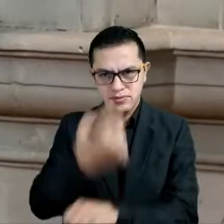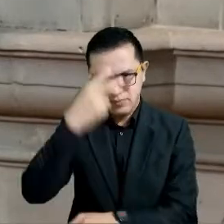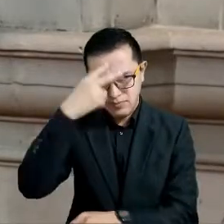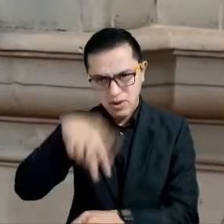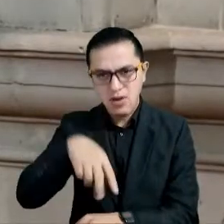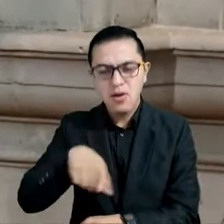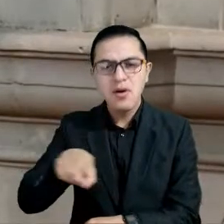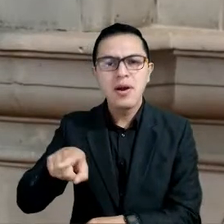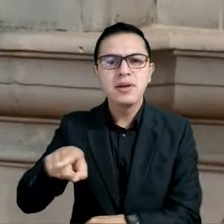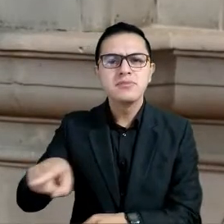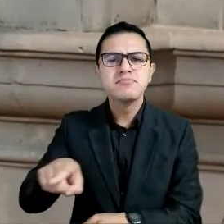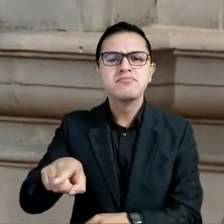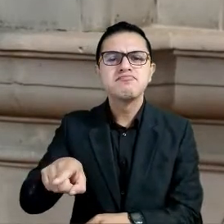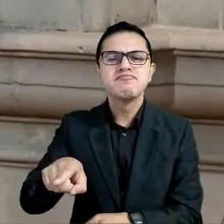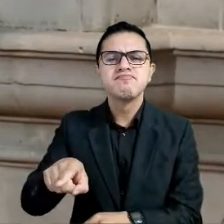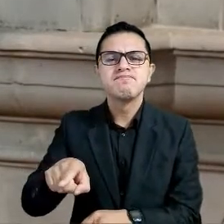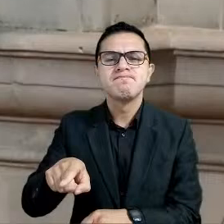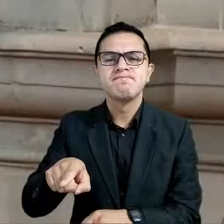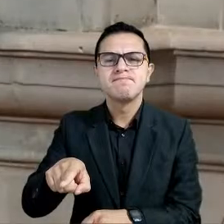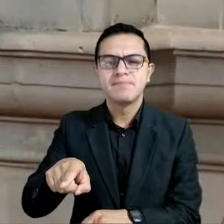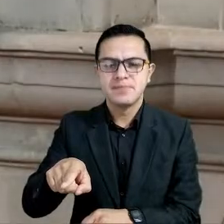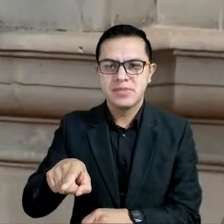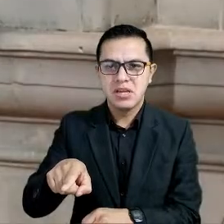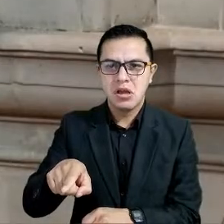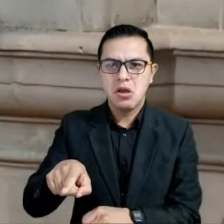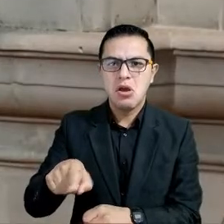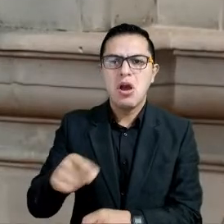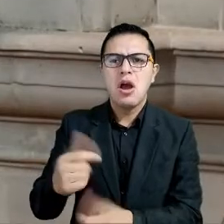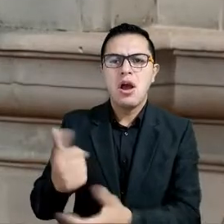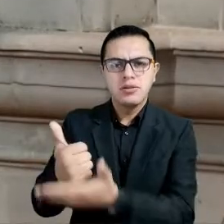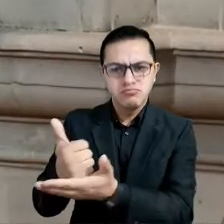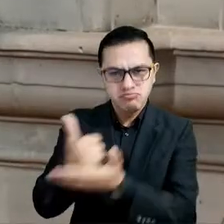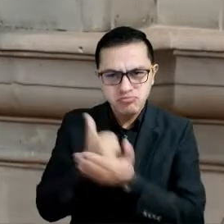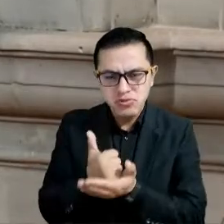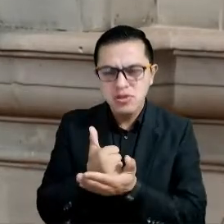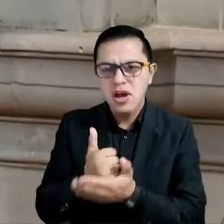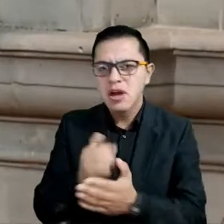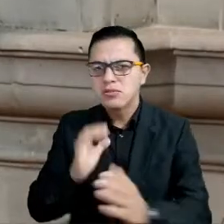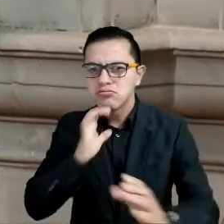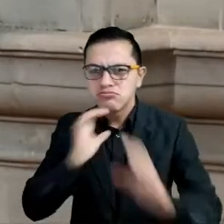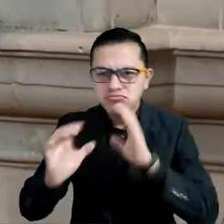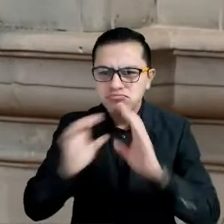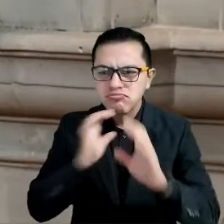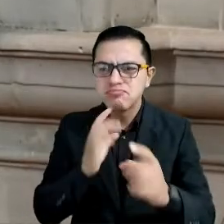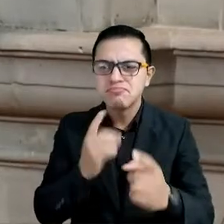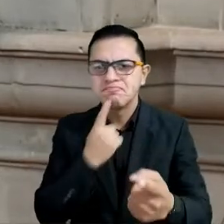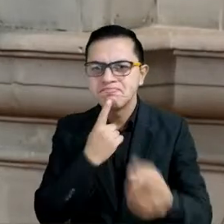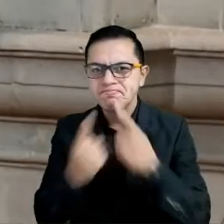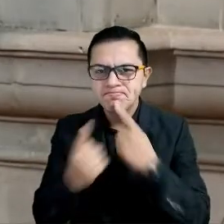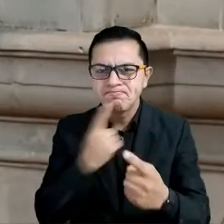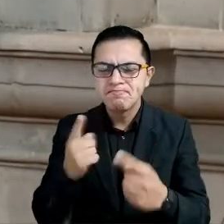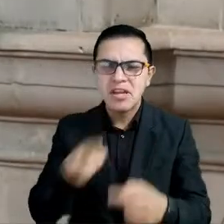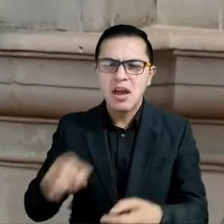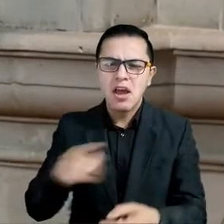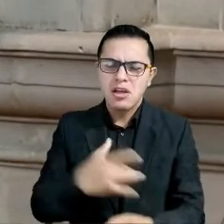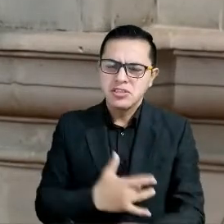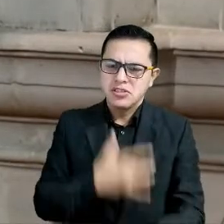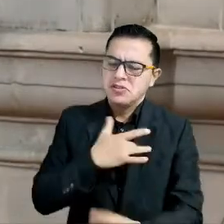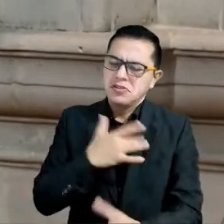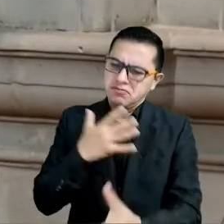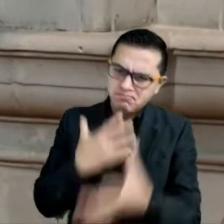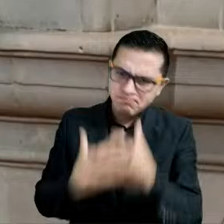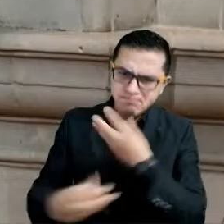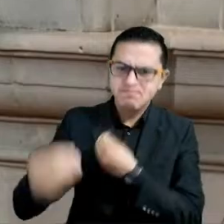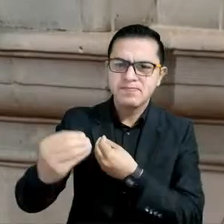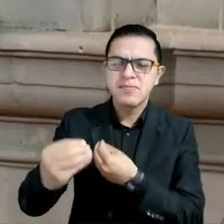tendido una mano de diálogo, de apertura, de sensibilidad, sobre todo en temas y en materias